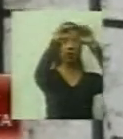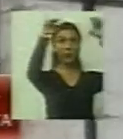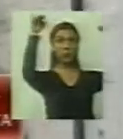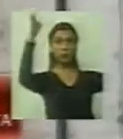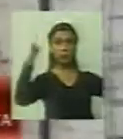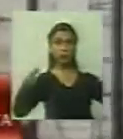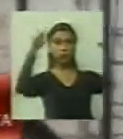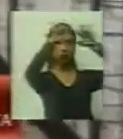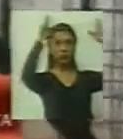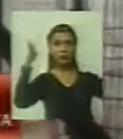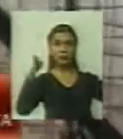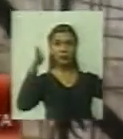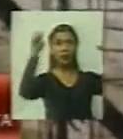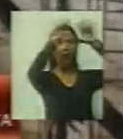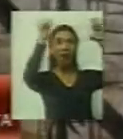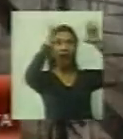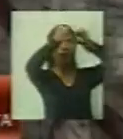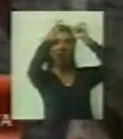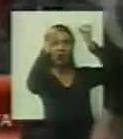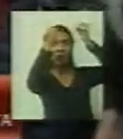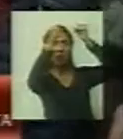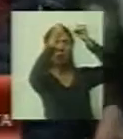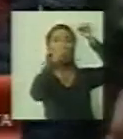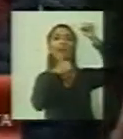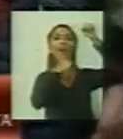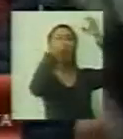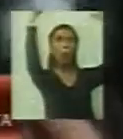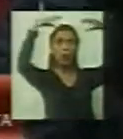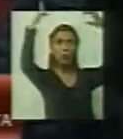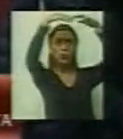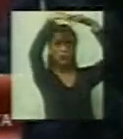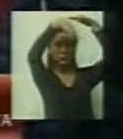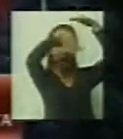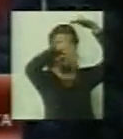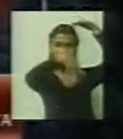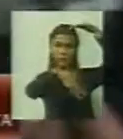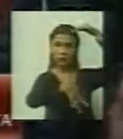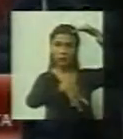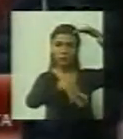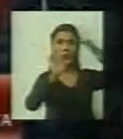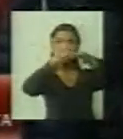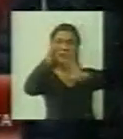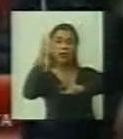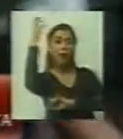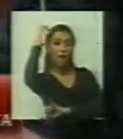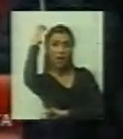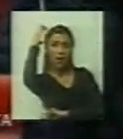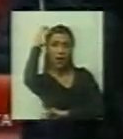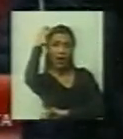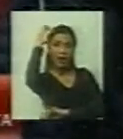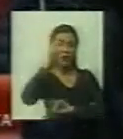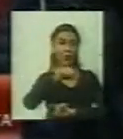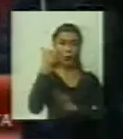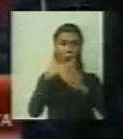puesto, ¿no? También para abajo también todos. Alrededor, donde alrededor, es la altura de la construcción del baño. Sí, así es. ¿Los vecinos qué dicen, los otros? Molesto